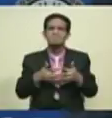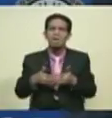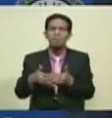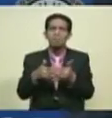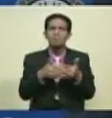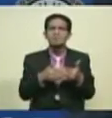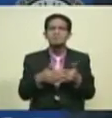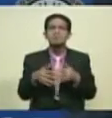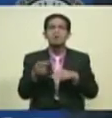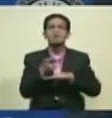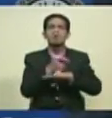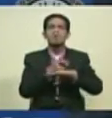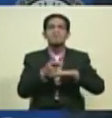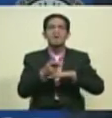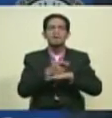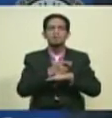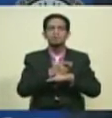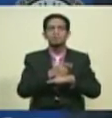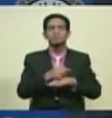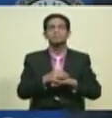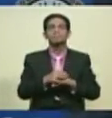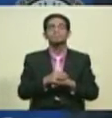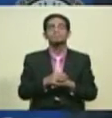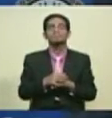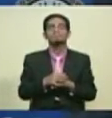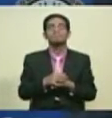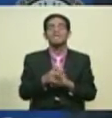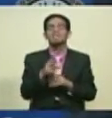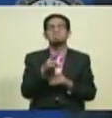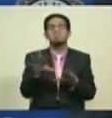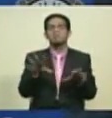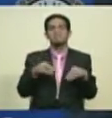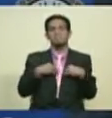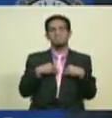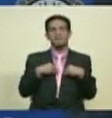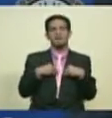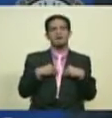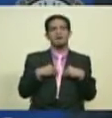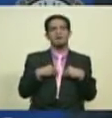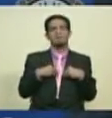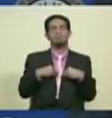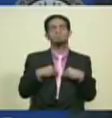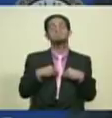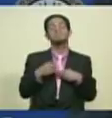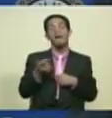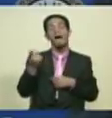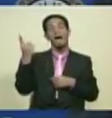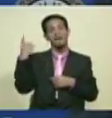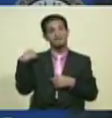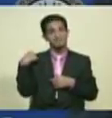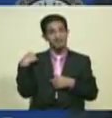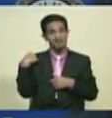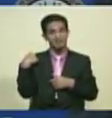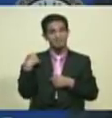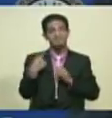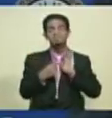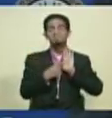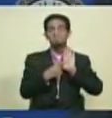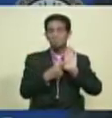gobierno del presidente Trump, y que no cedieron, y por el contrario, ayer fueron